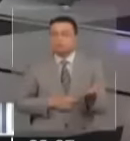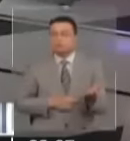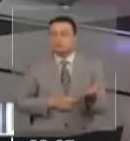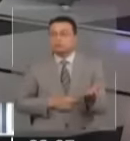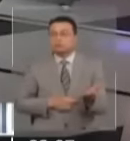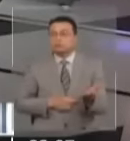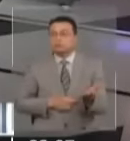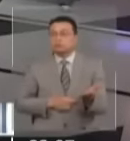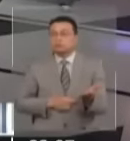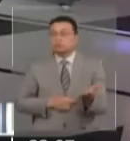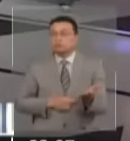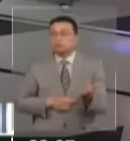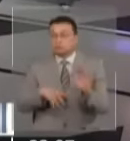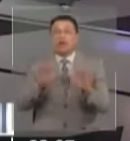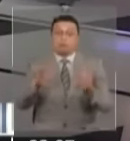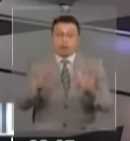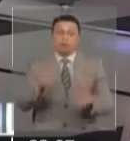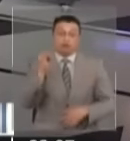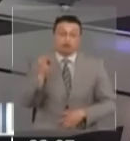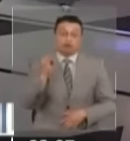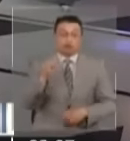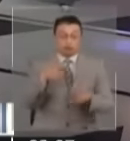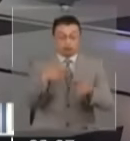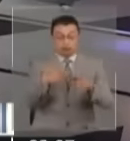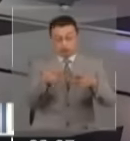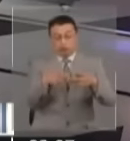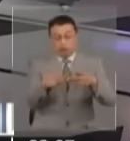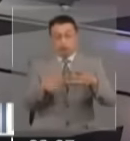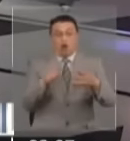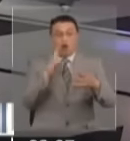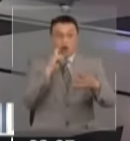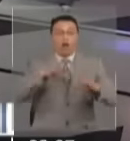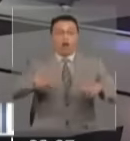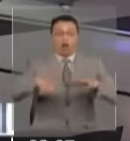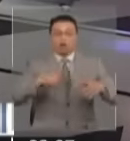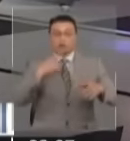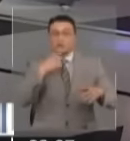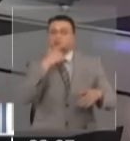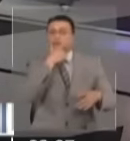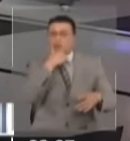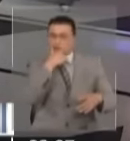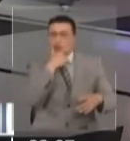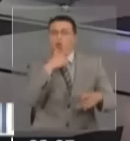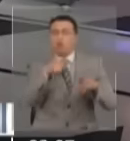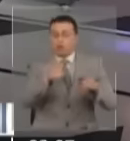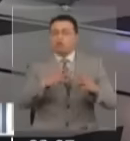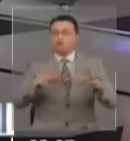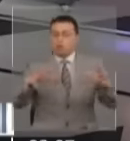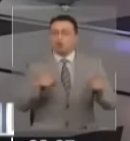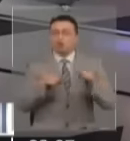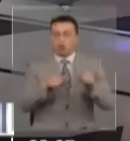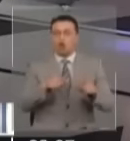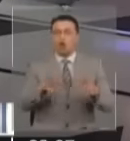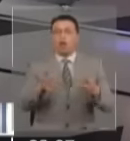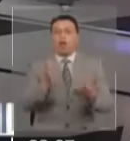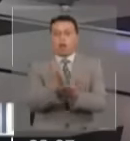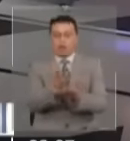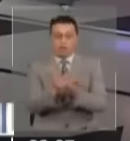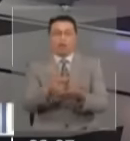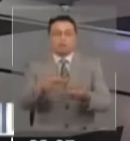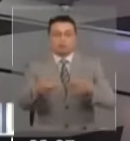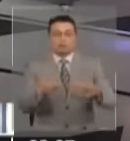Bueno, sí, yo creo que aparentemente sí, pues hay una serie de elementos que hacen sospechar altamente la idea de que ha